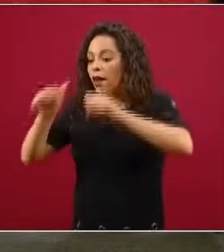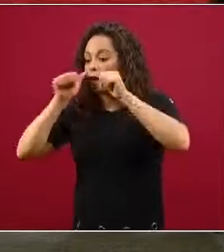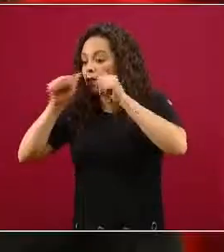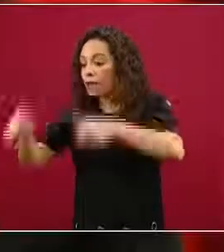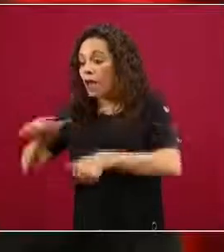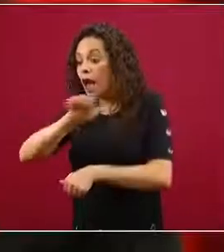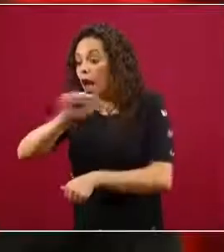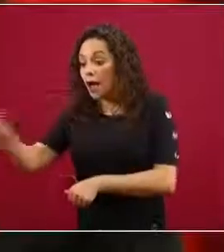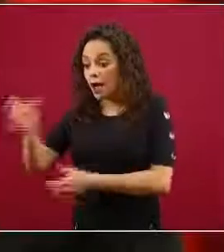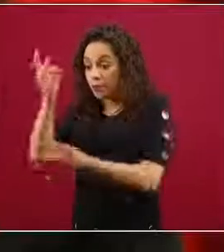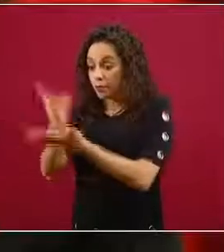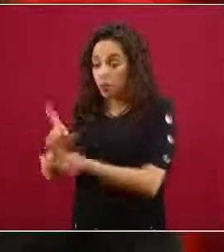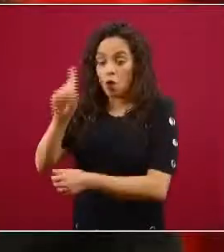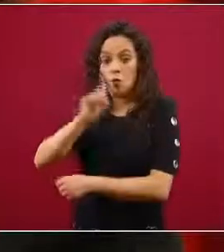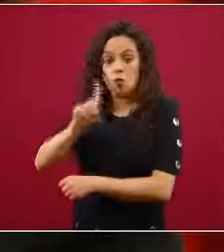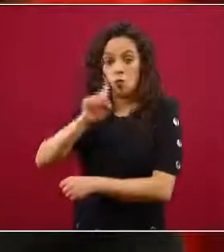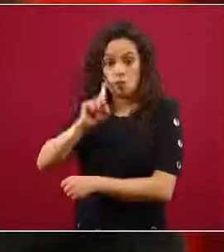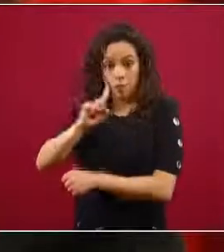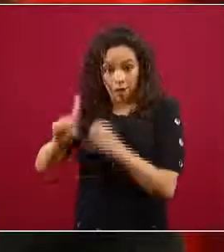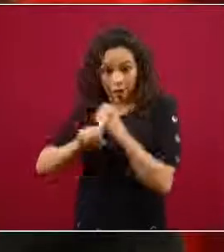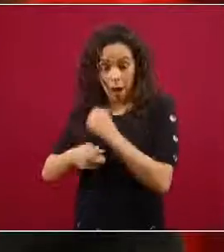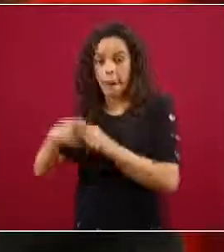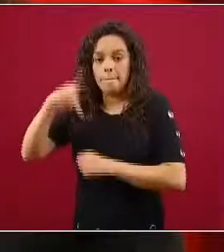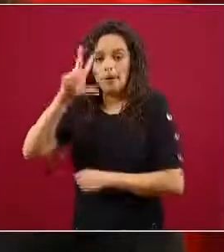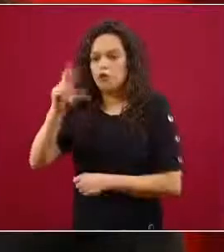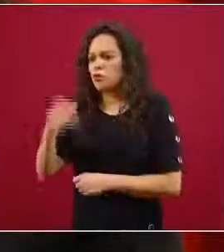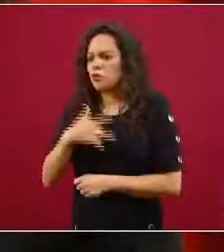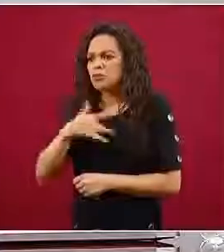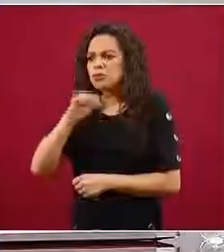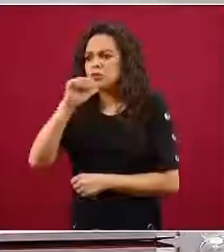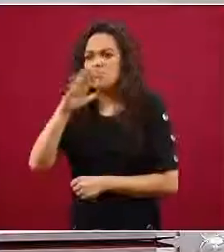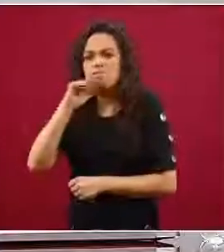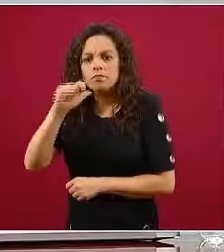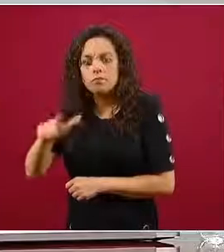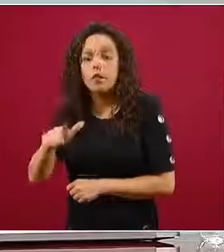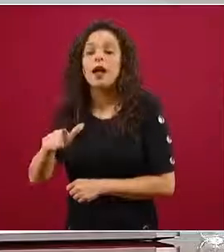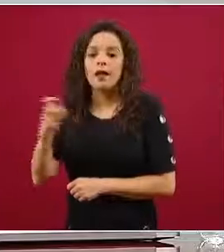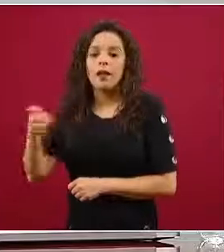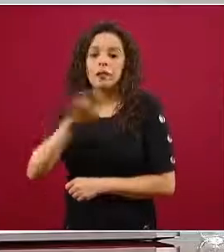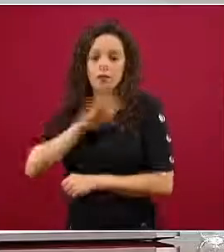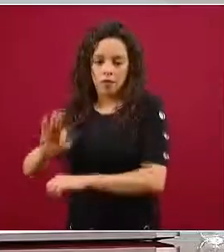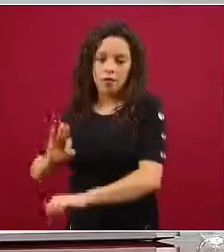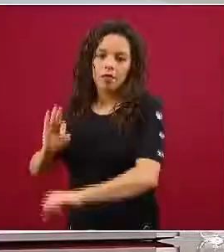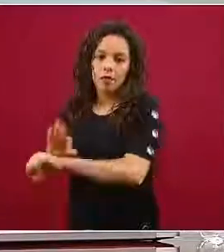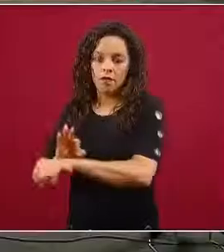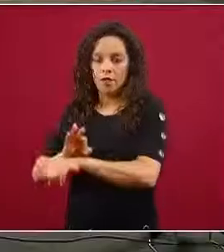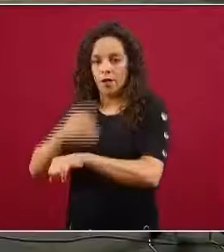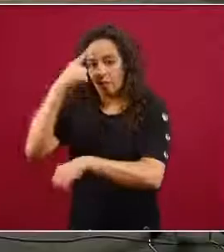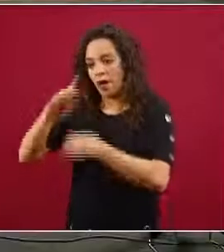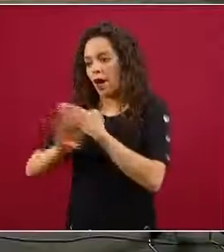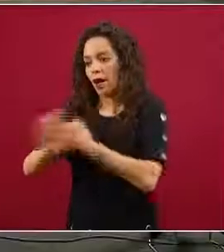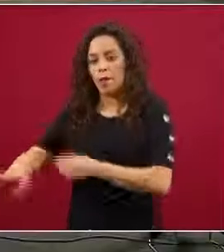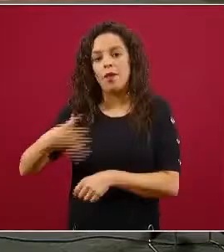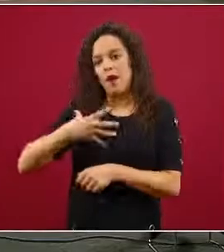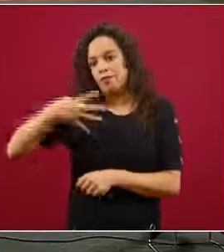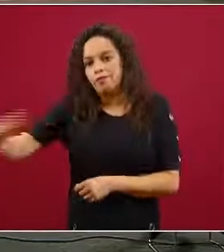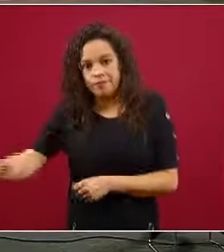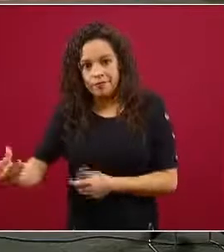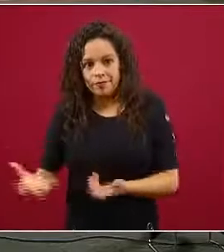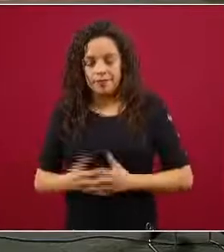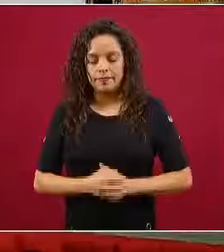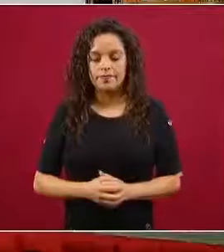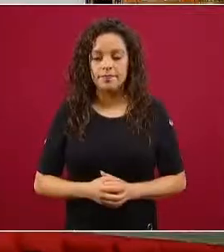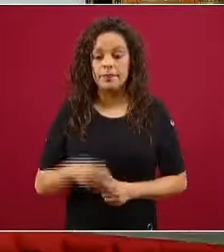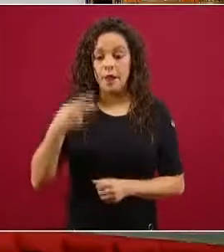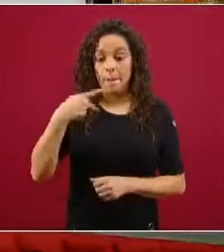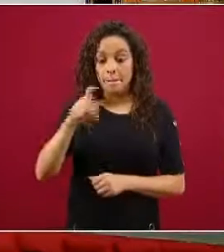mujeres que no presentan síntomas y que así las protejamos de un posible contagio. Sin embargo, también hay que